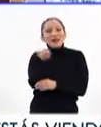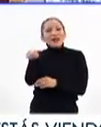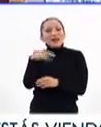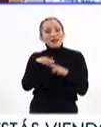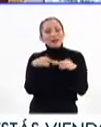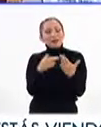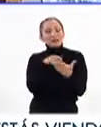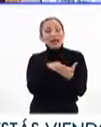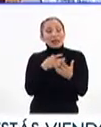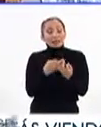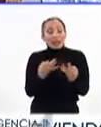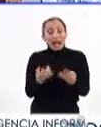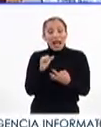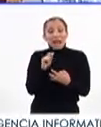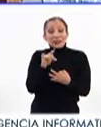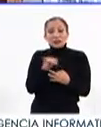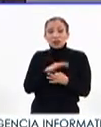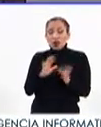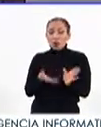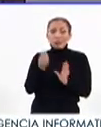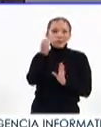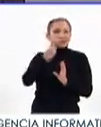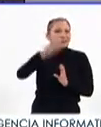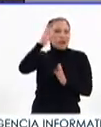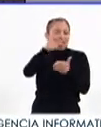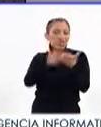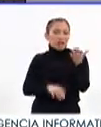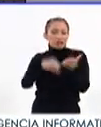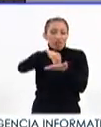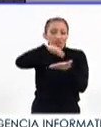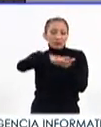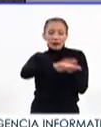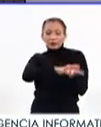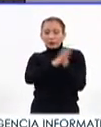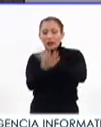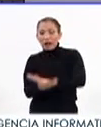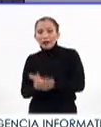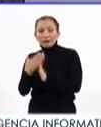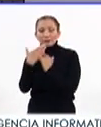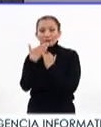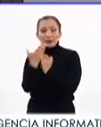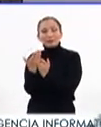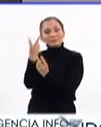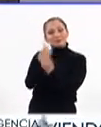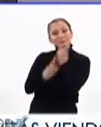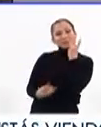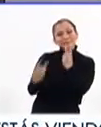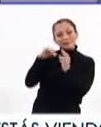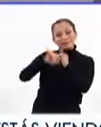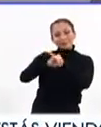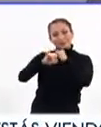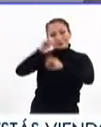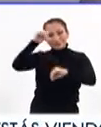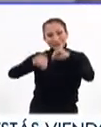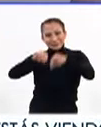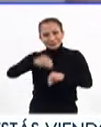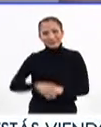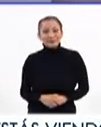la revista Tierra Adentro dejará en el pasado el texto impreso y recibirá con los brazos abiertos el formato